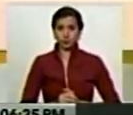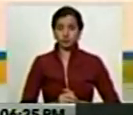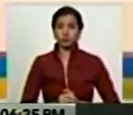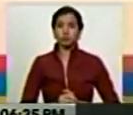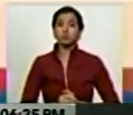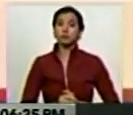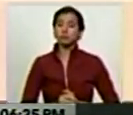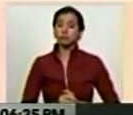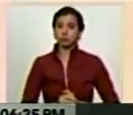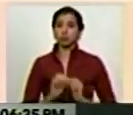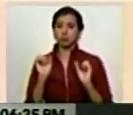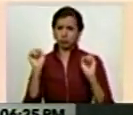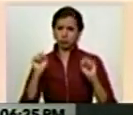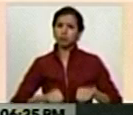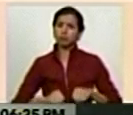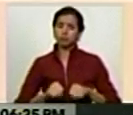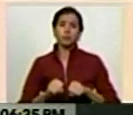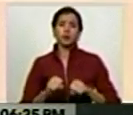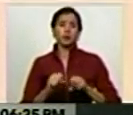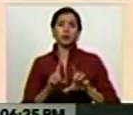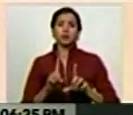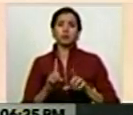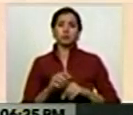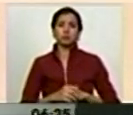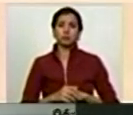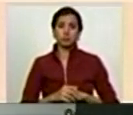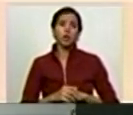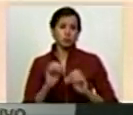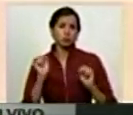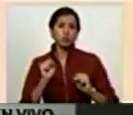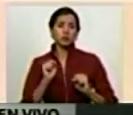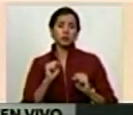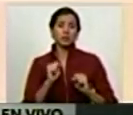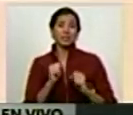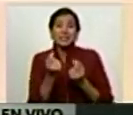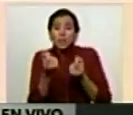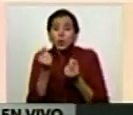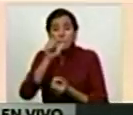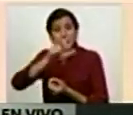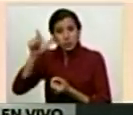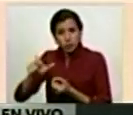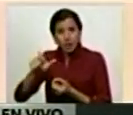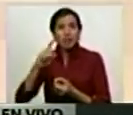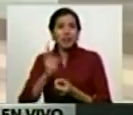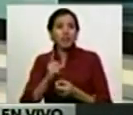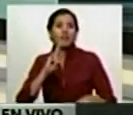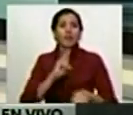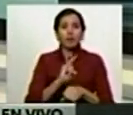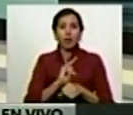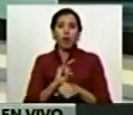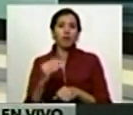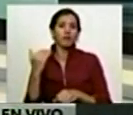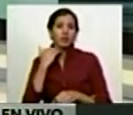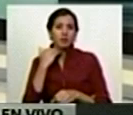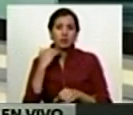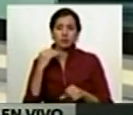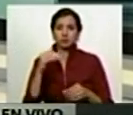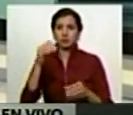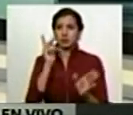la posibilidad de que no se nos quede sin ejercer el sufragio ningún venezolano. Cuando